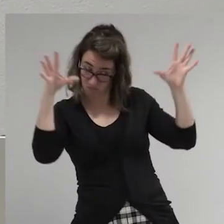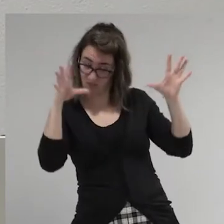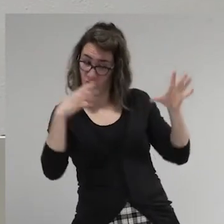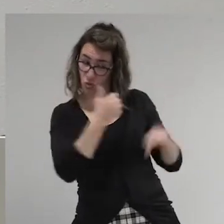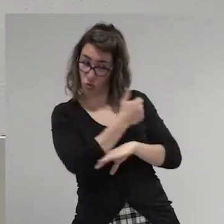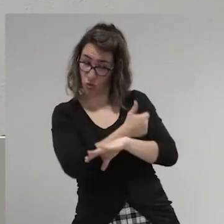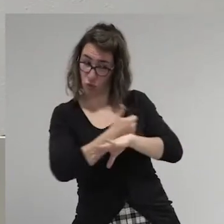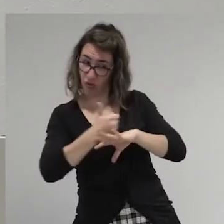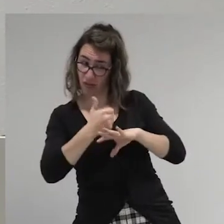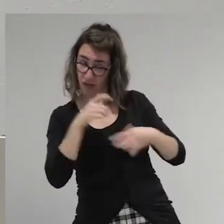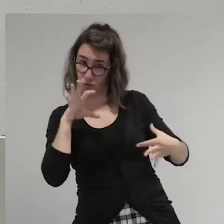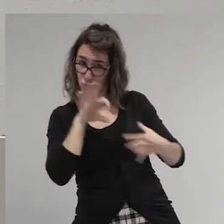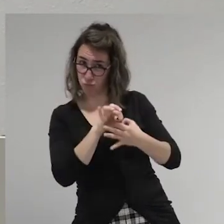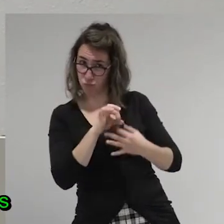¿no?